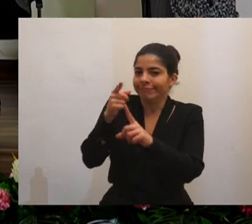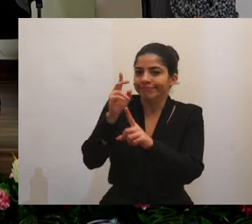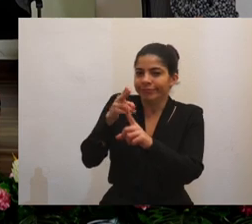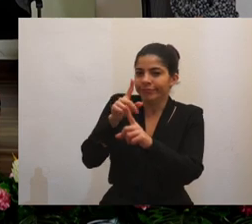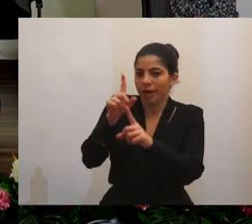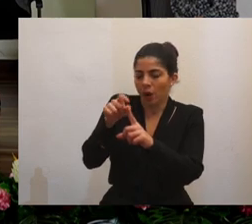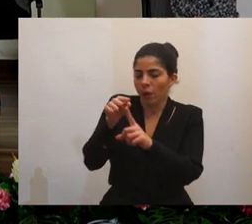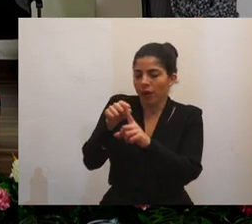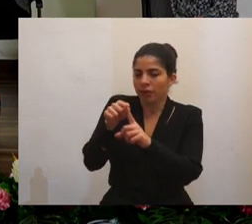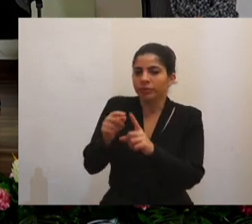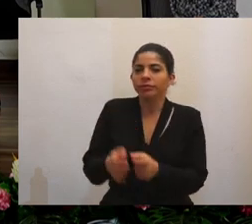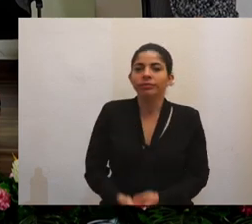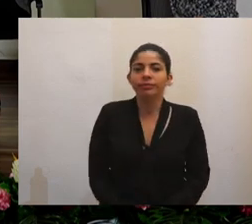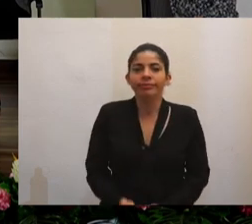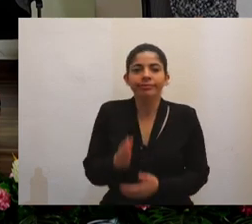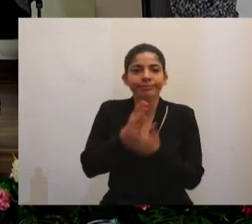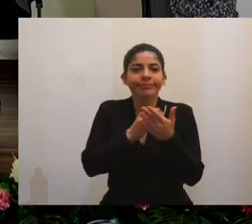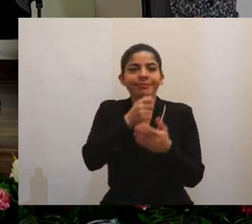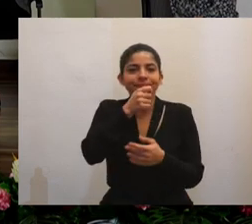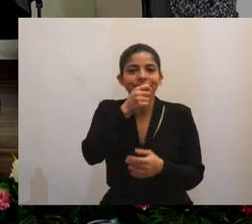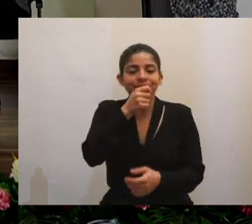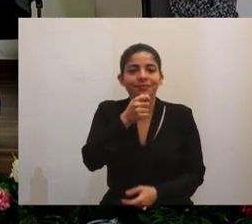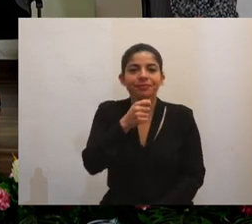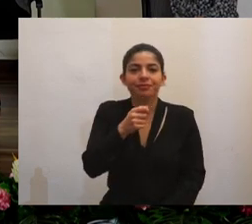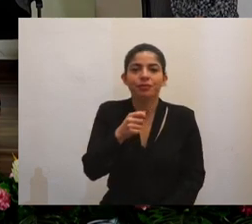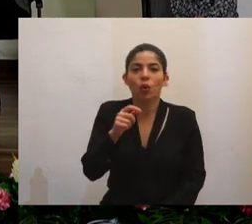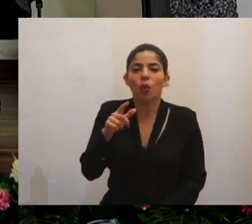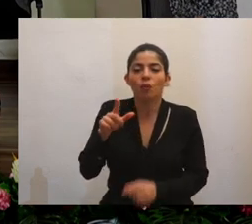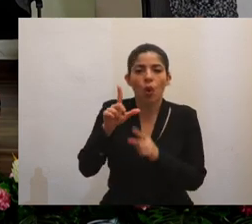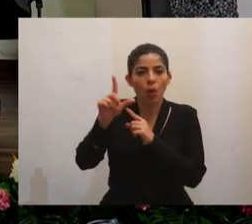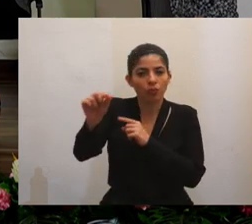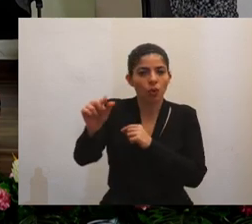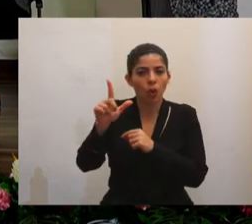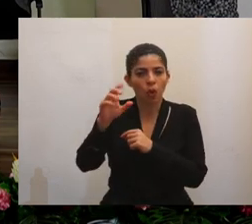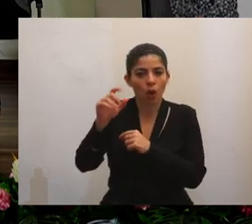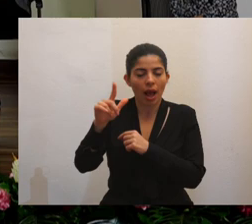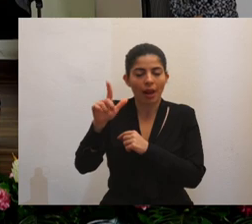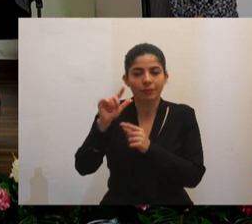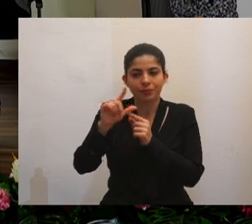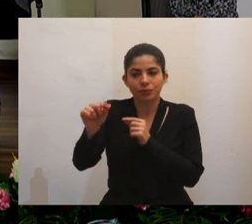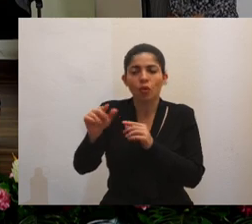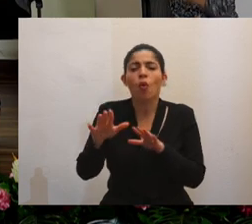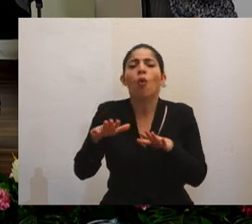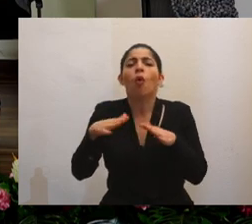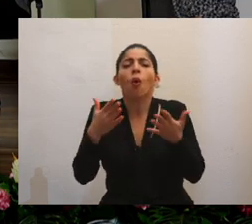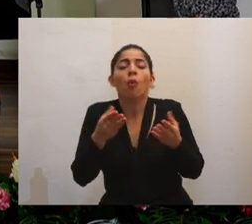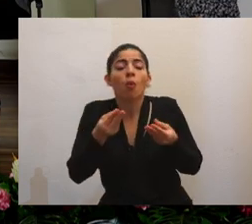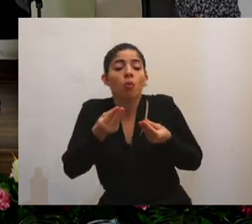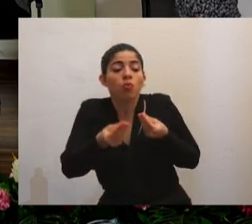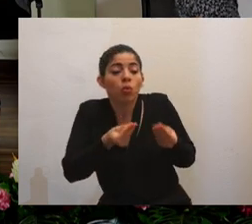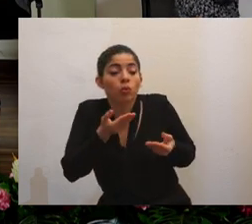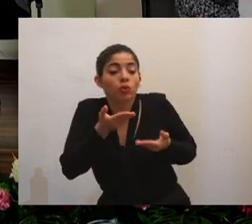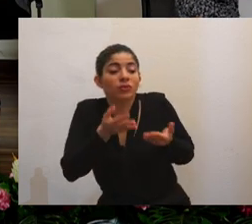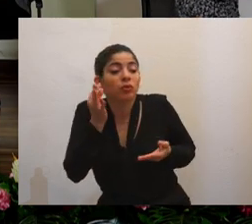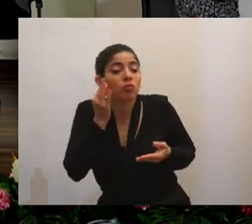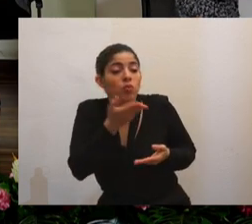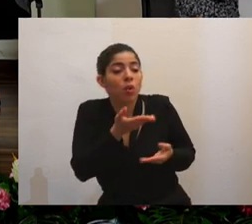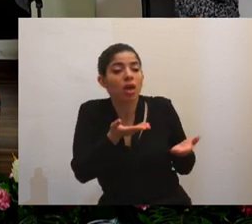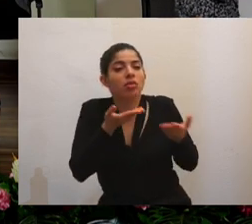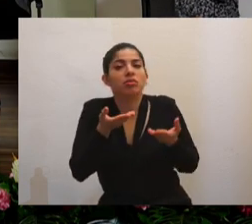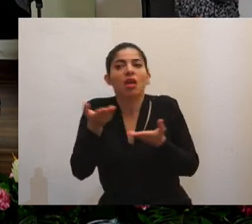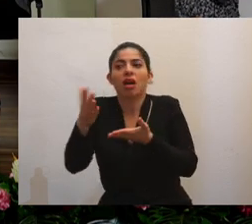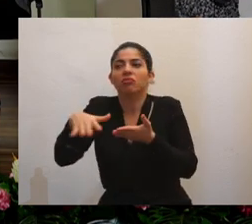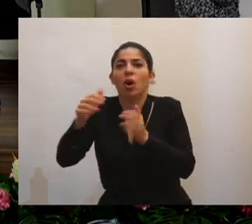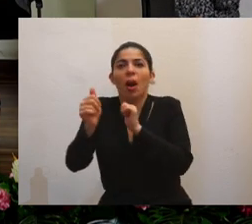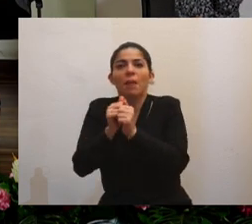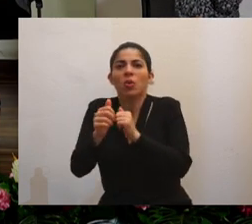siguiente consulta del medio de coalición ambiental. ¿Cómo piensan hacer competitivos los productos o servicios de estas mujeres? Por ejemplo,